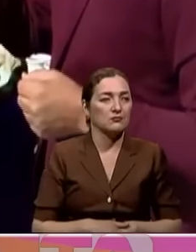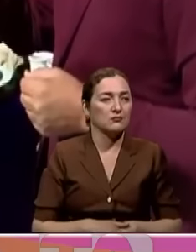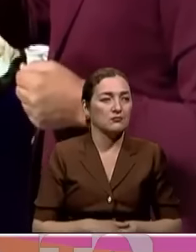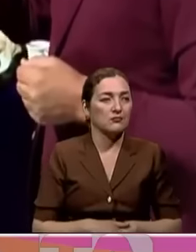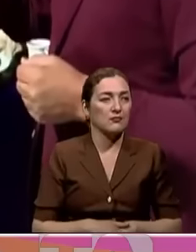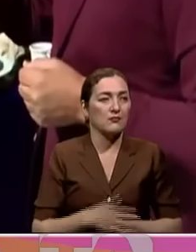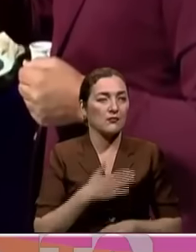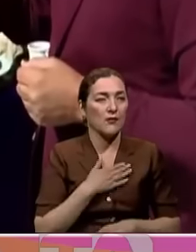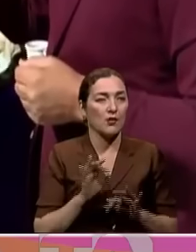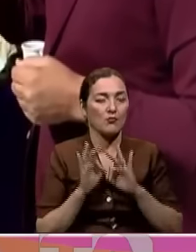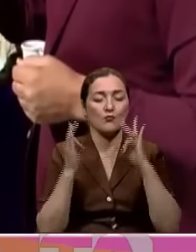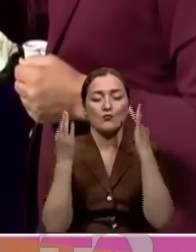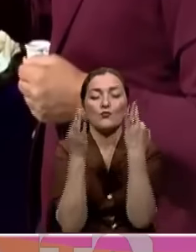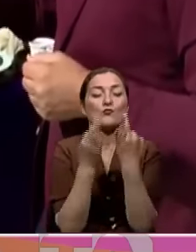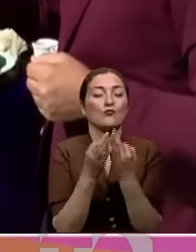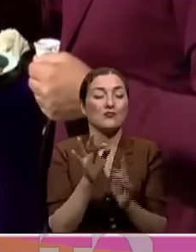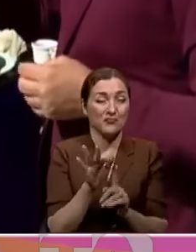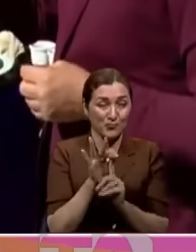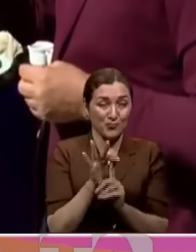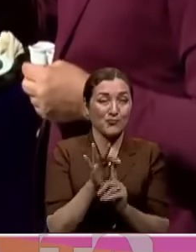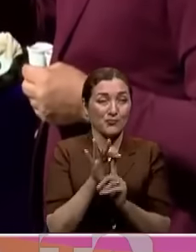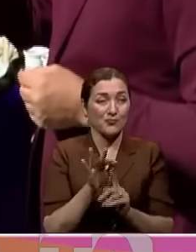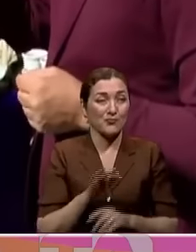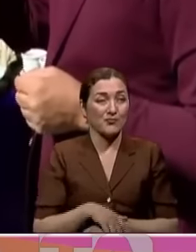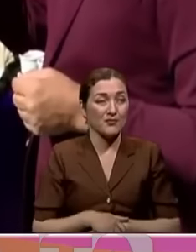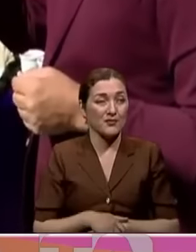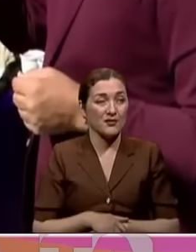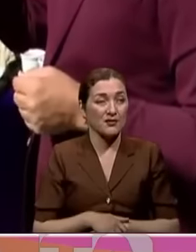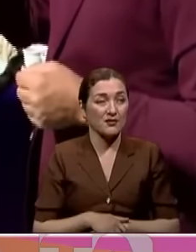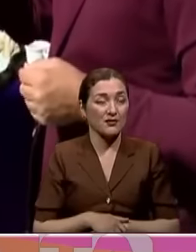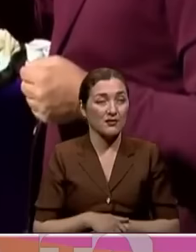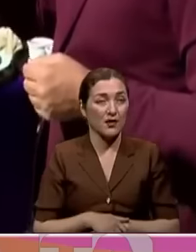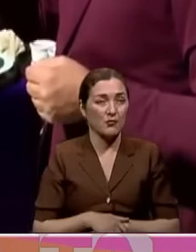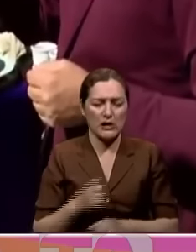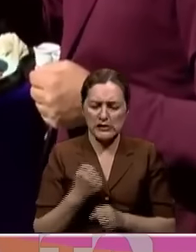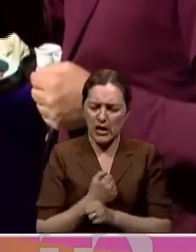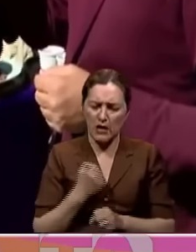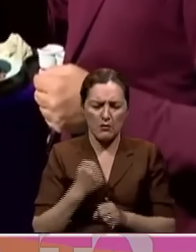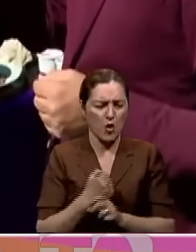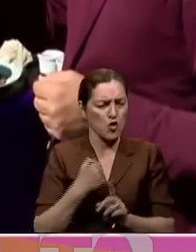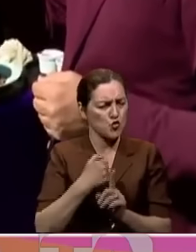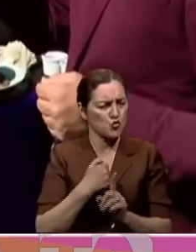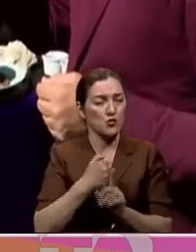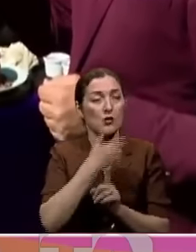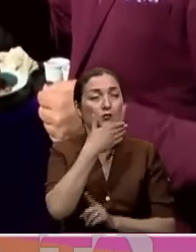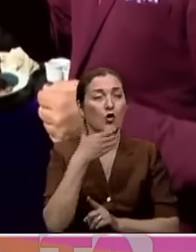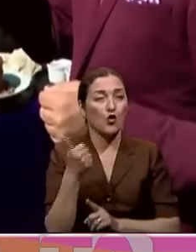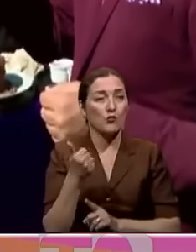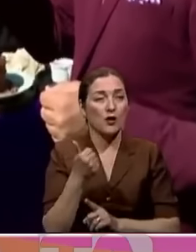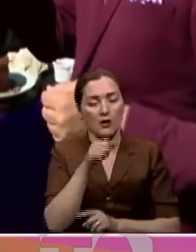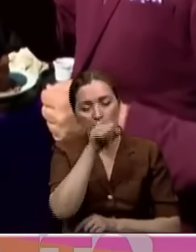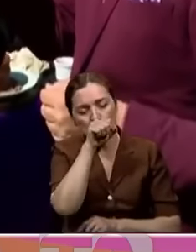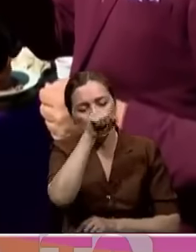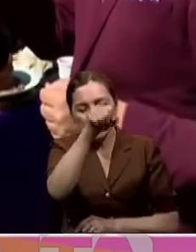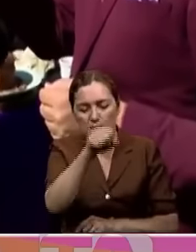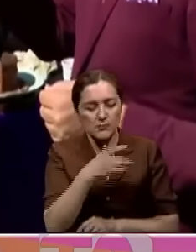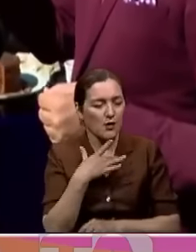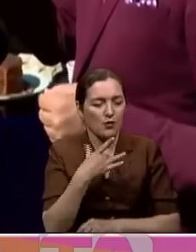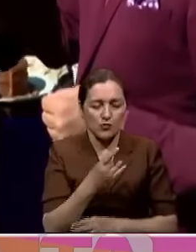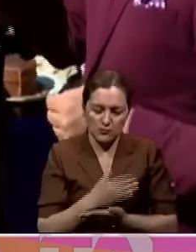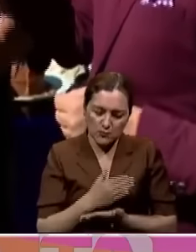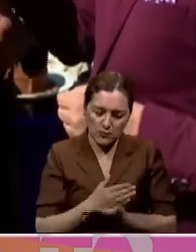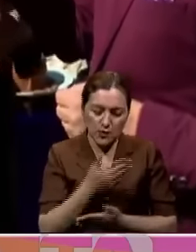la verdad, tiene algo especial que nos hace sobrevivir y salir adelante día a día con lo que mejor tenemos, que es la pasión por la gastronomía, y lo mejor